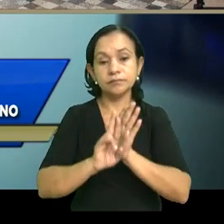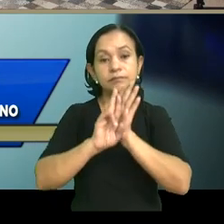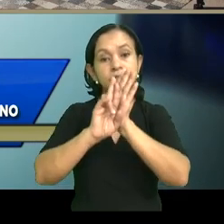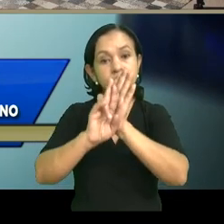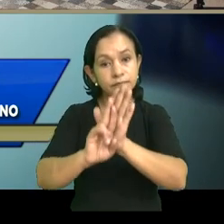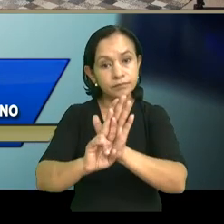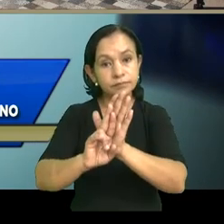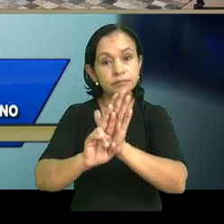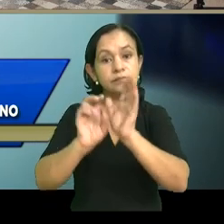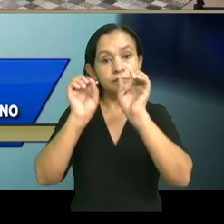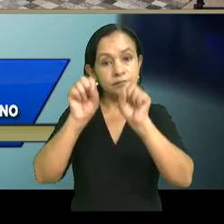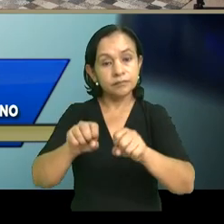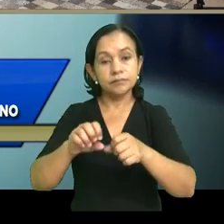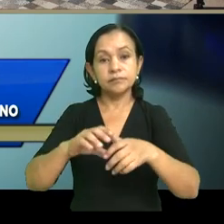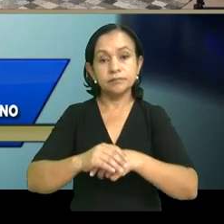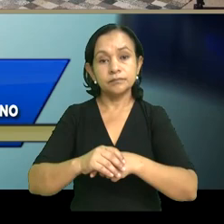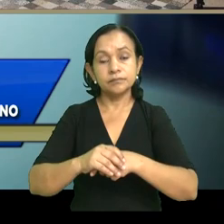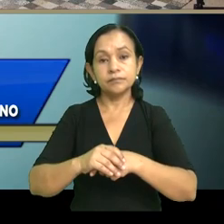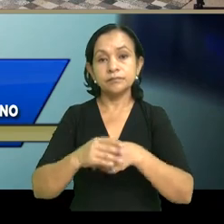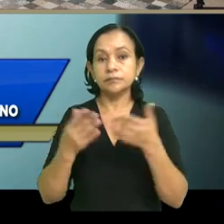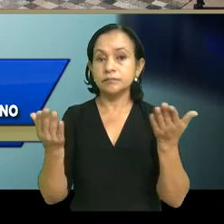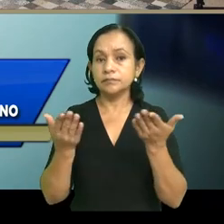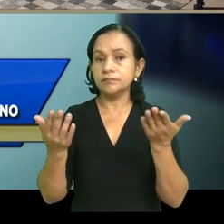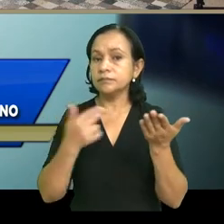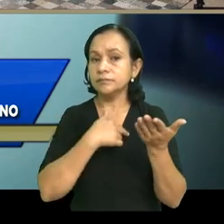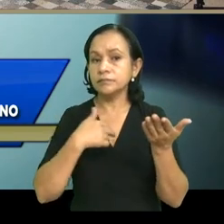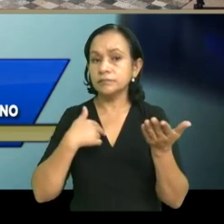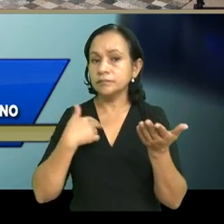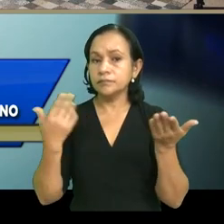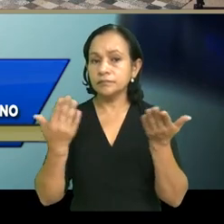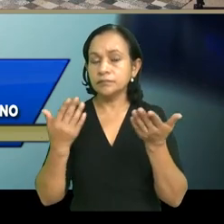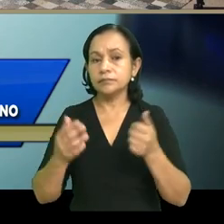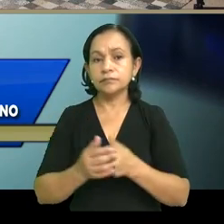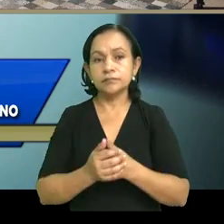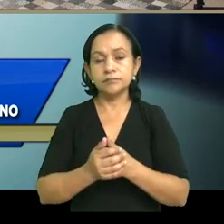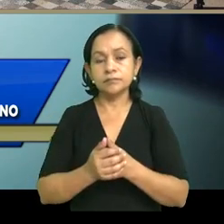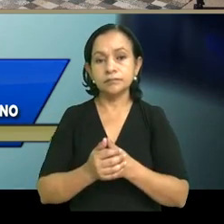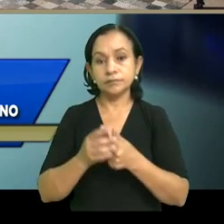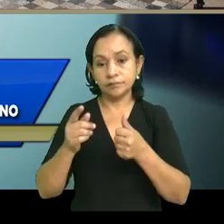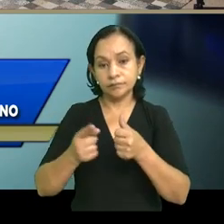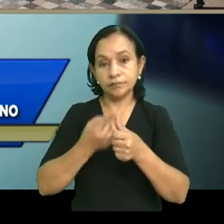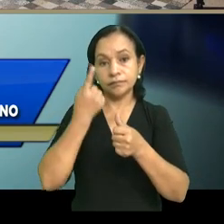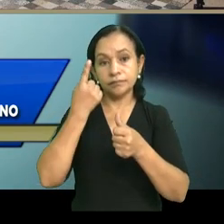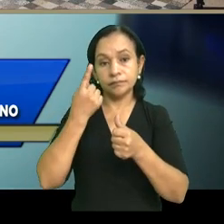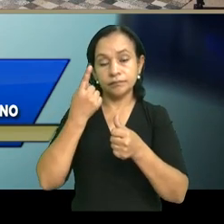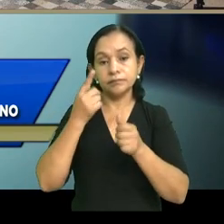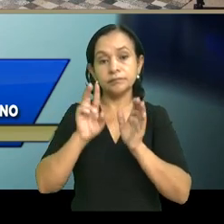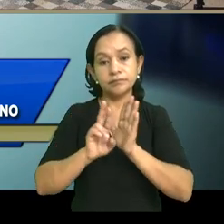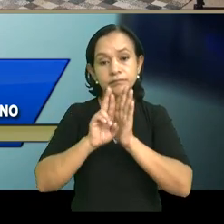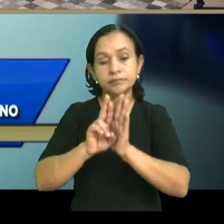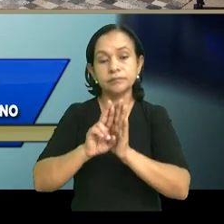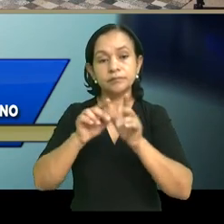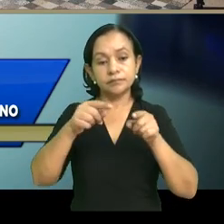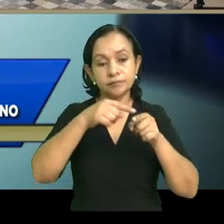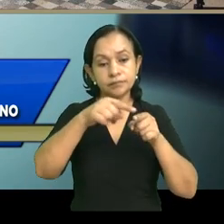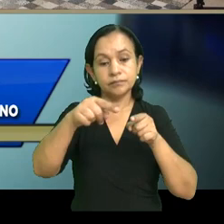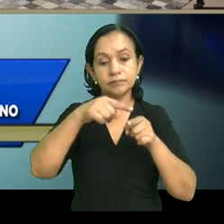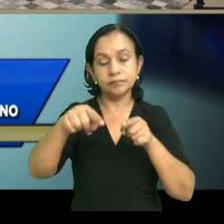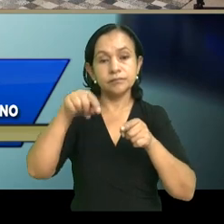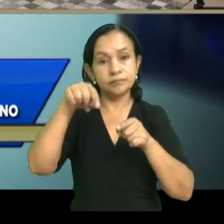y obviamente en el término de la distancia. Entendemos que es un sistema, pero de los primeros puntos de respuesta está también los gobiernos